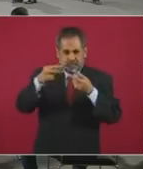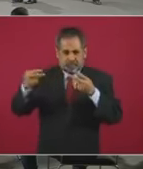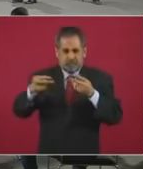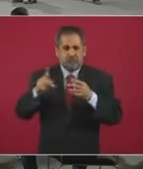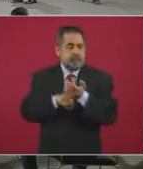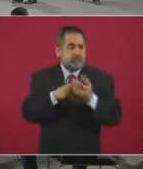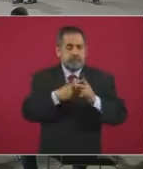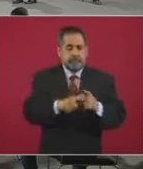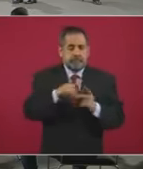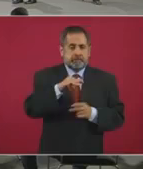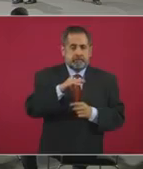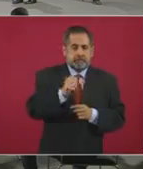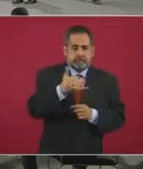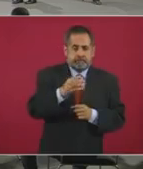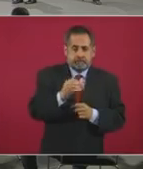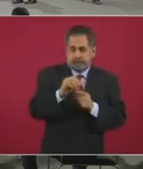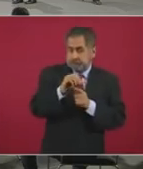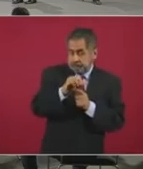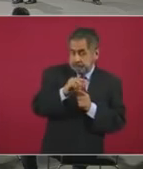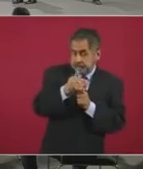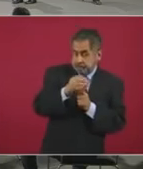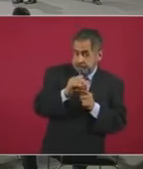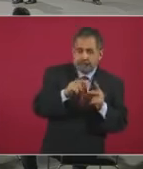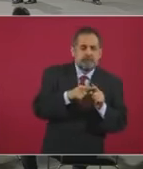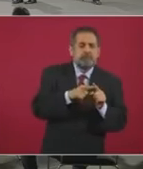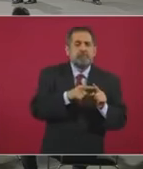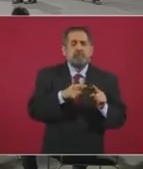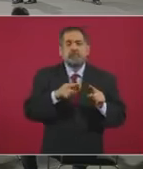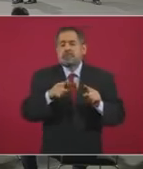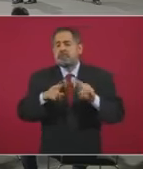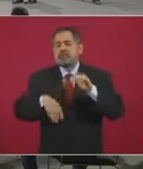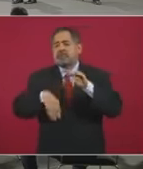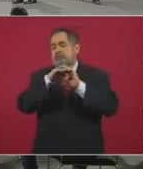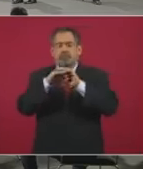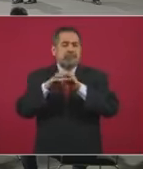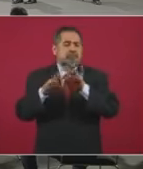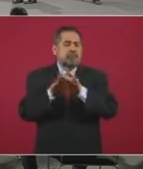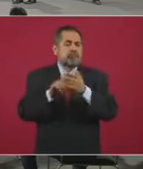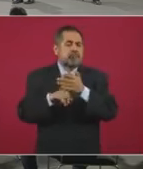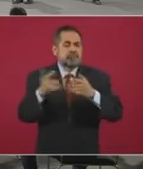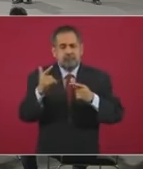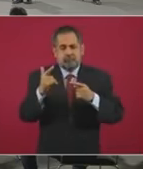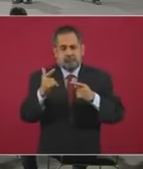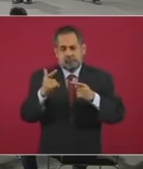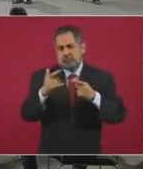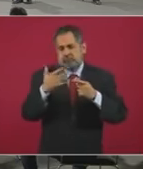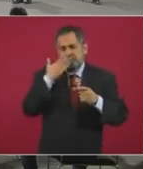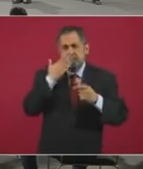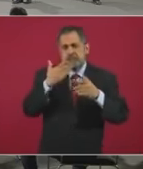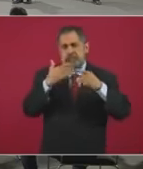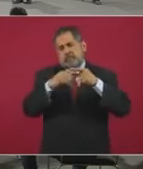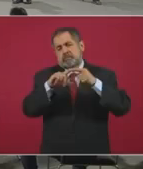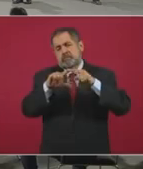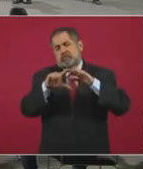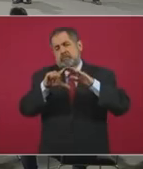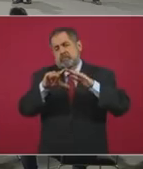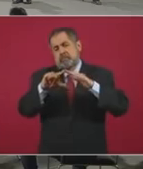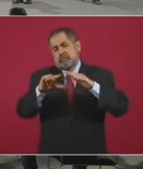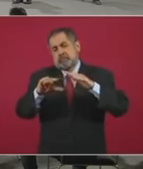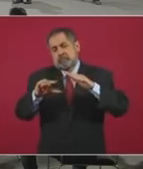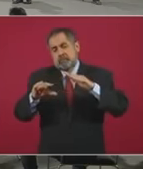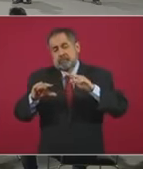mes de mayo, no es desde el inicio de la epidemia. Llegamos también a un punto máximo en el mes de julio, después descendió y a partir del mes